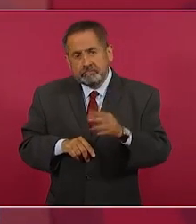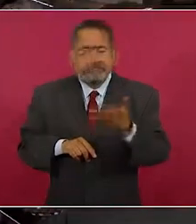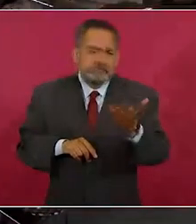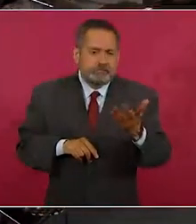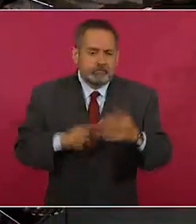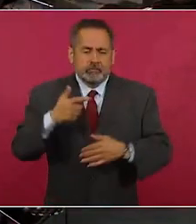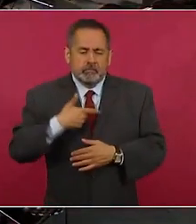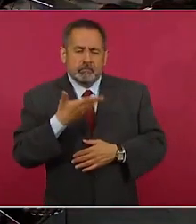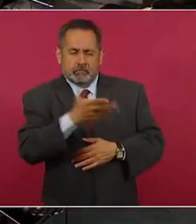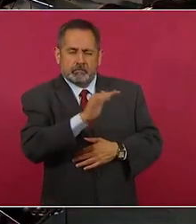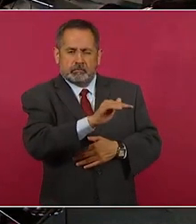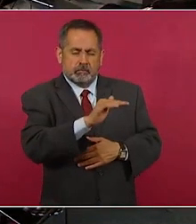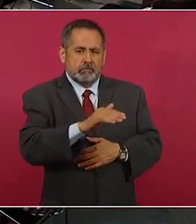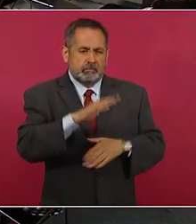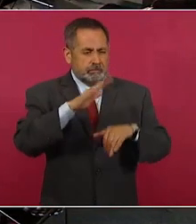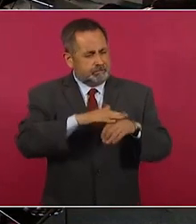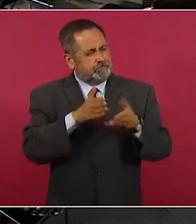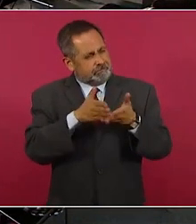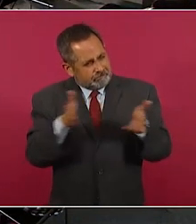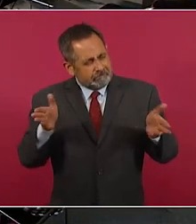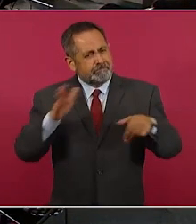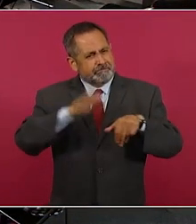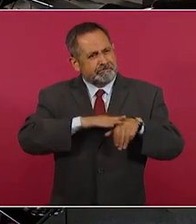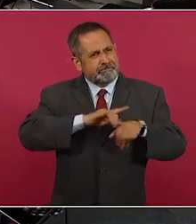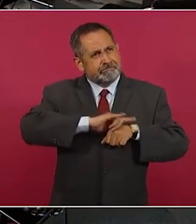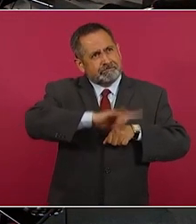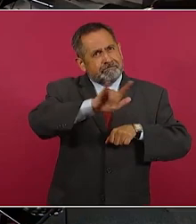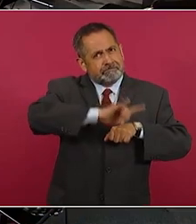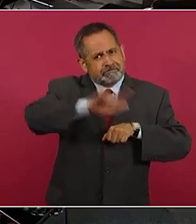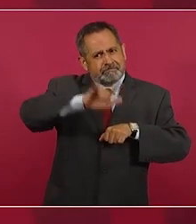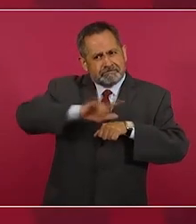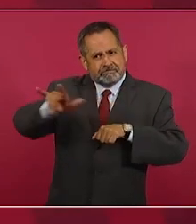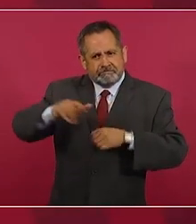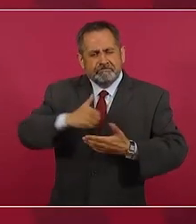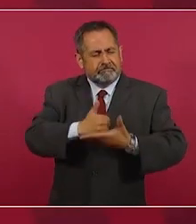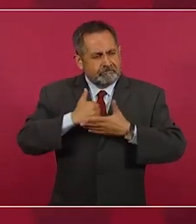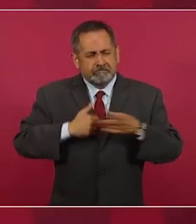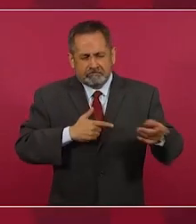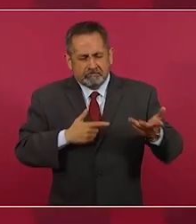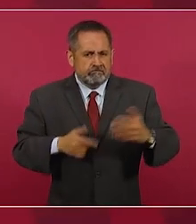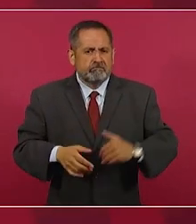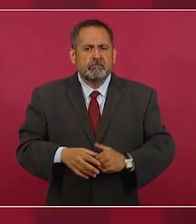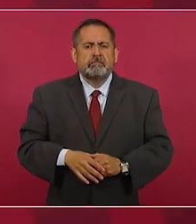le pedí que se ampliara, que nos ayudara,